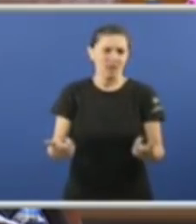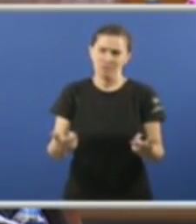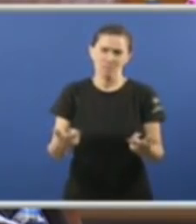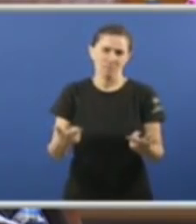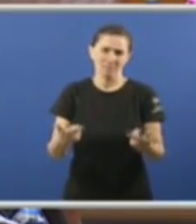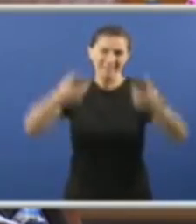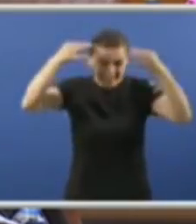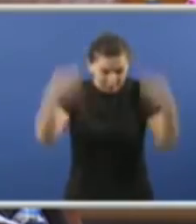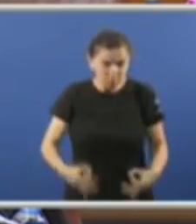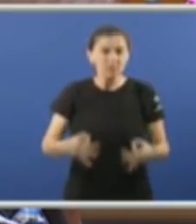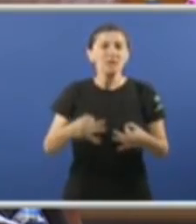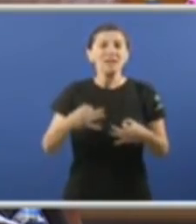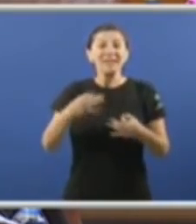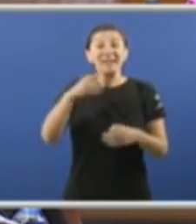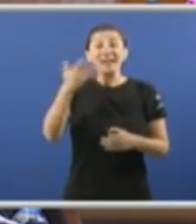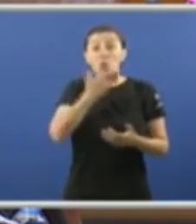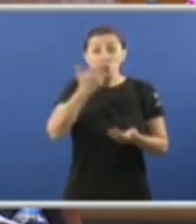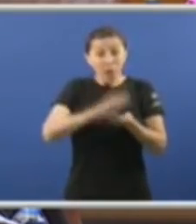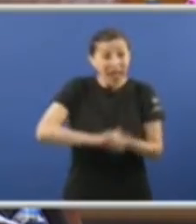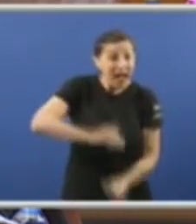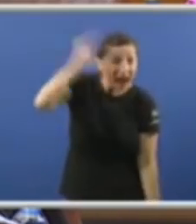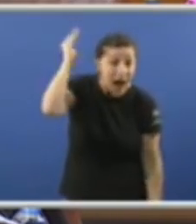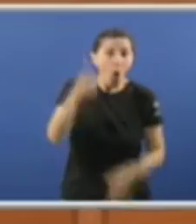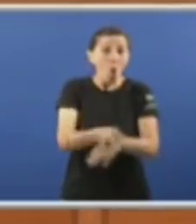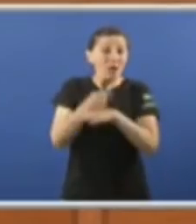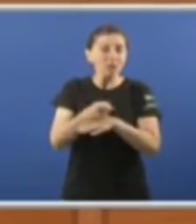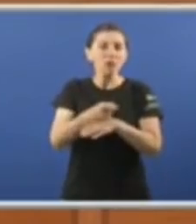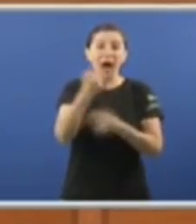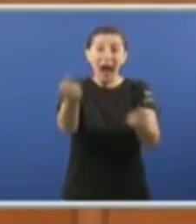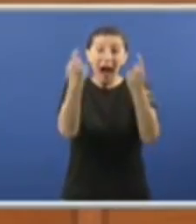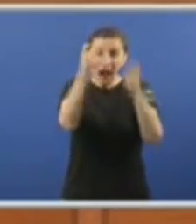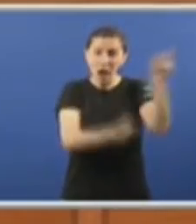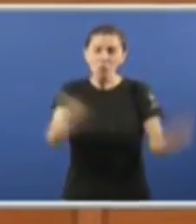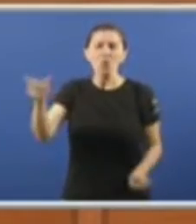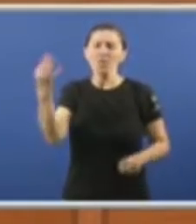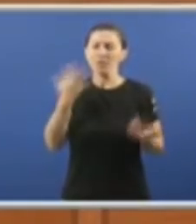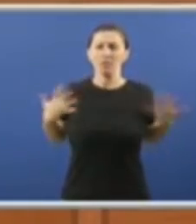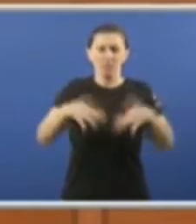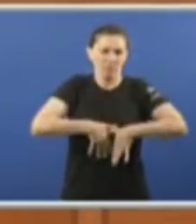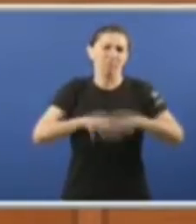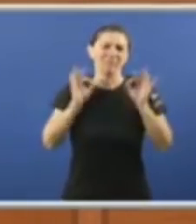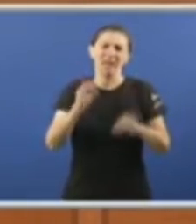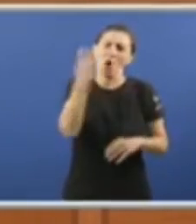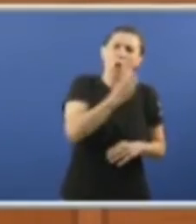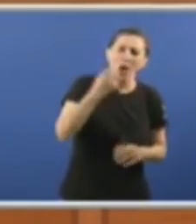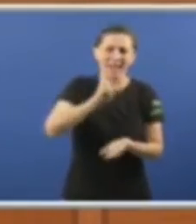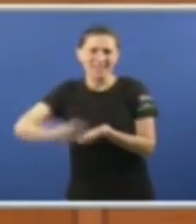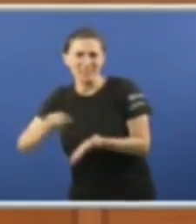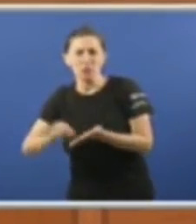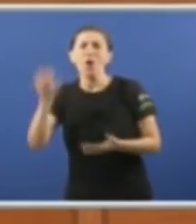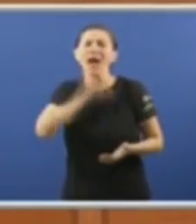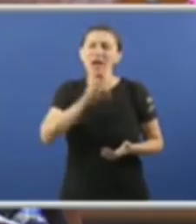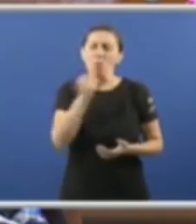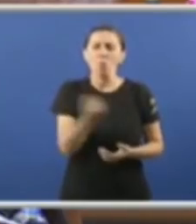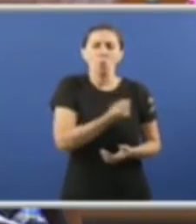ciclos no que o ensino galego é obrigatorio os alumnos coñezan este nos seus niveis oral e escrito en igualdade co castelán.